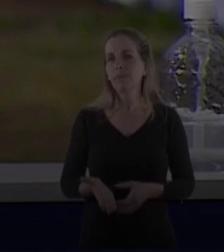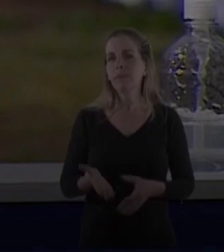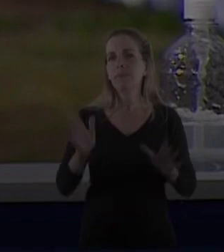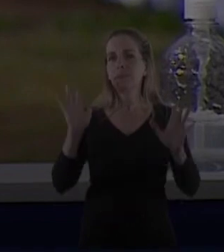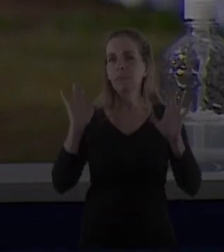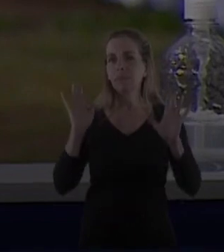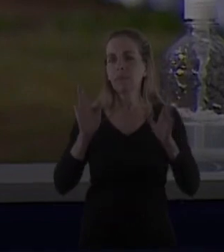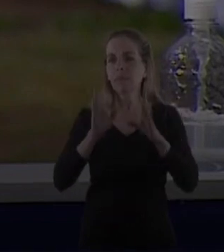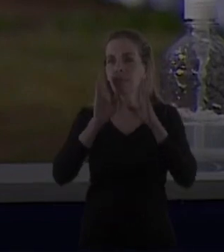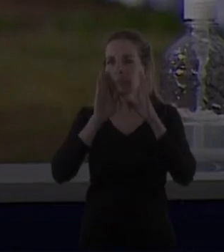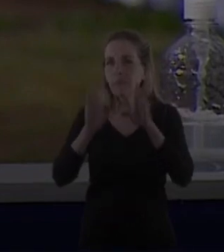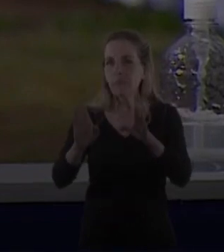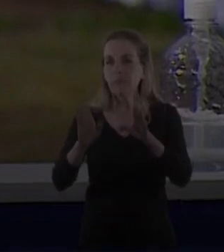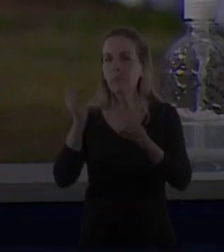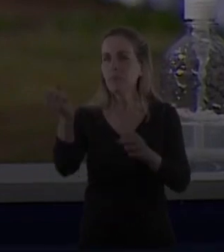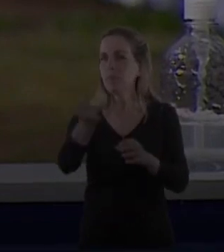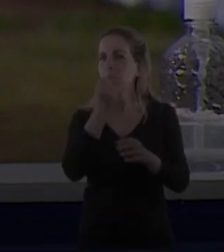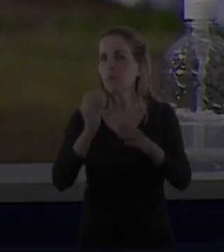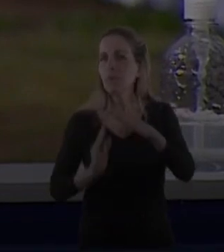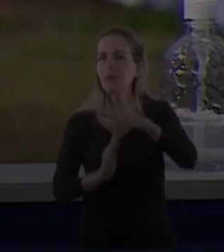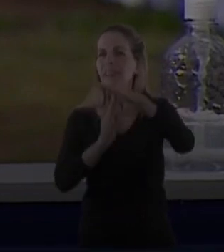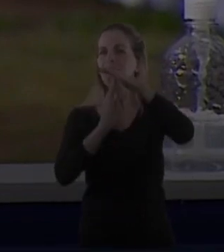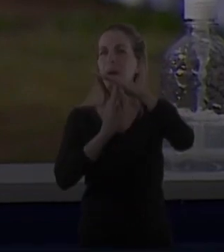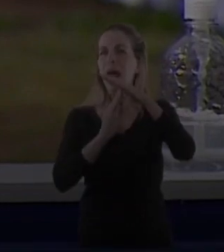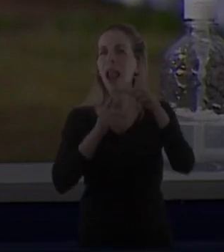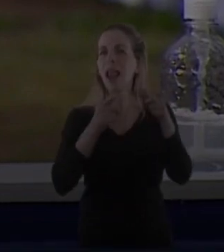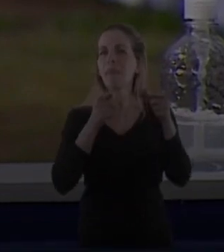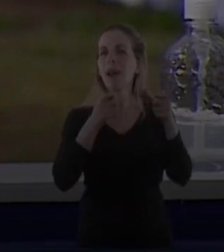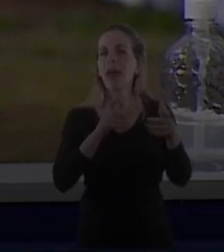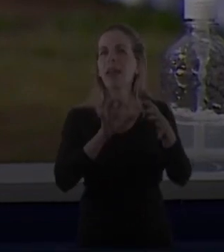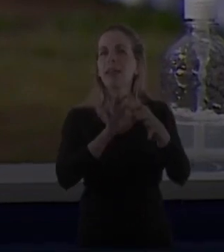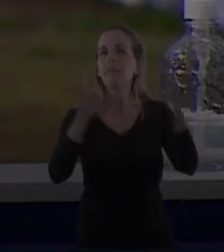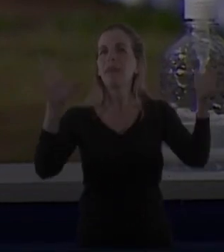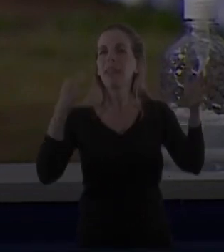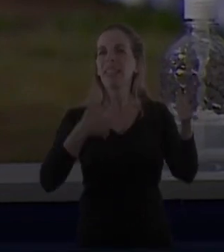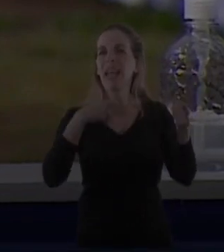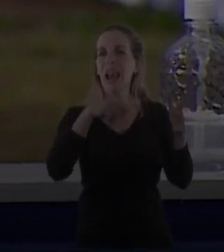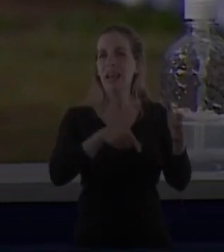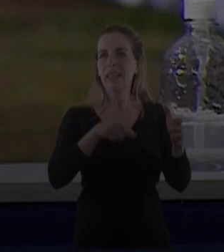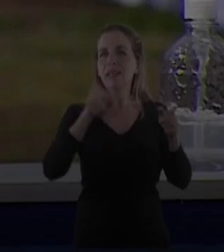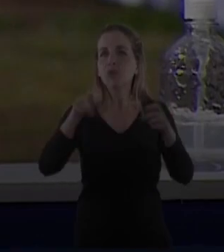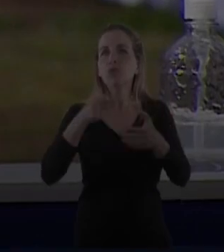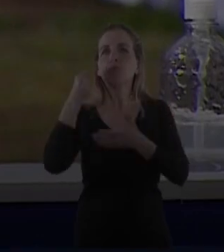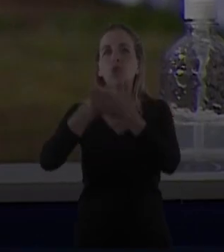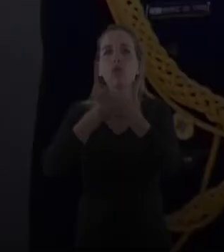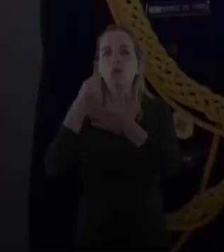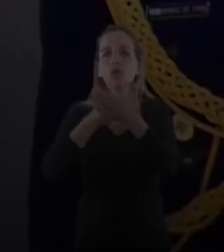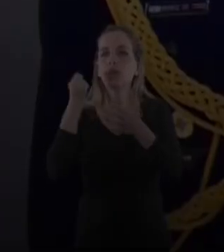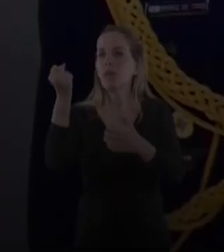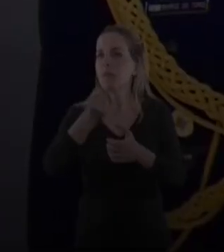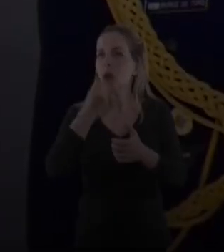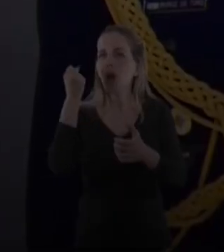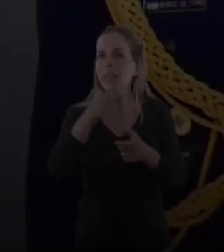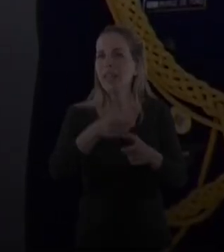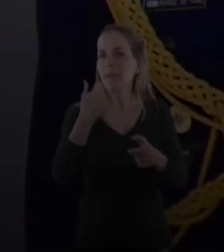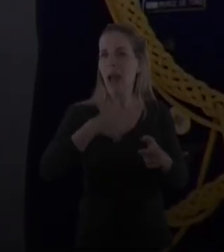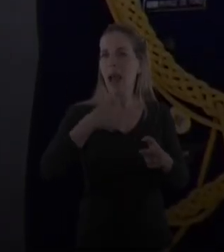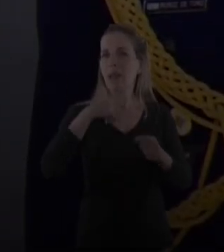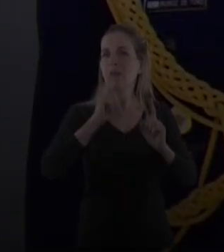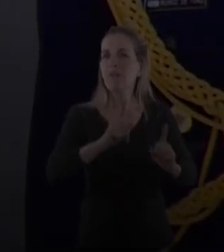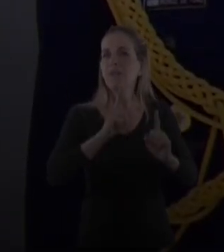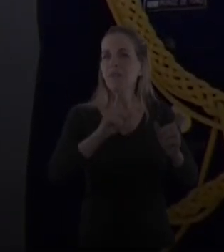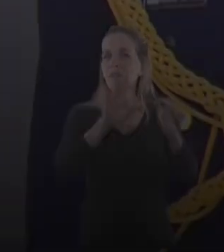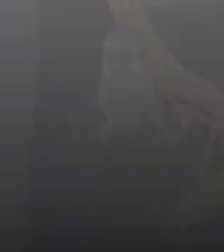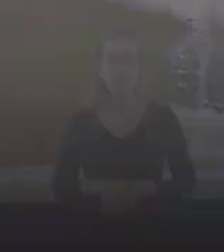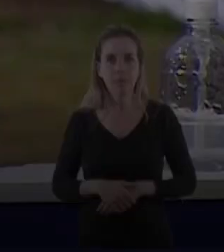Fue central para independizar a Argentina, su estrategia fue central para que la Argentina no vuelva a caer en